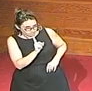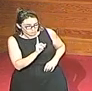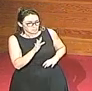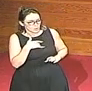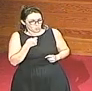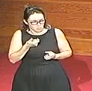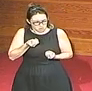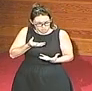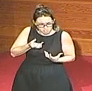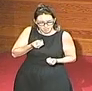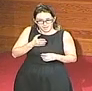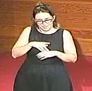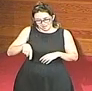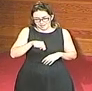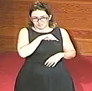ser ciudadanos, ¿no?